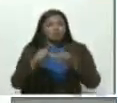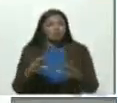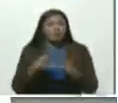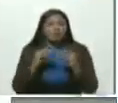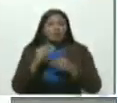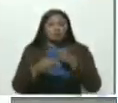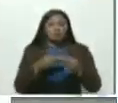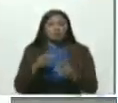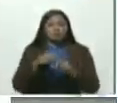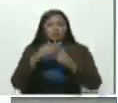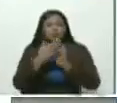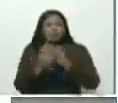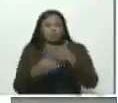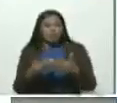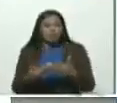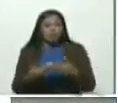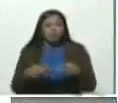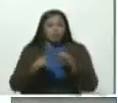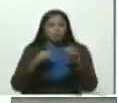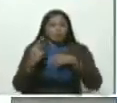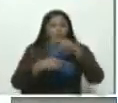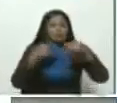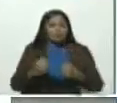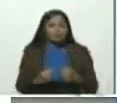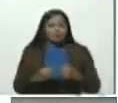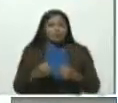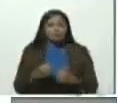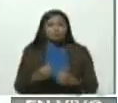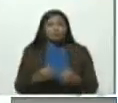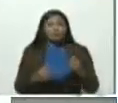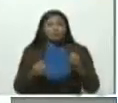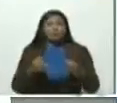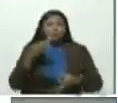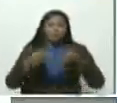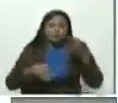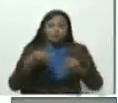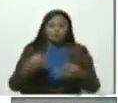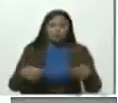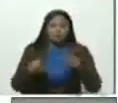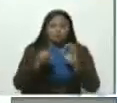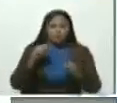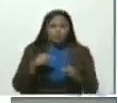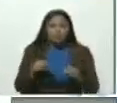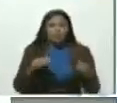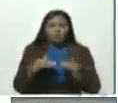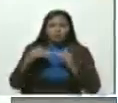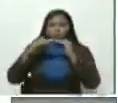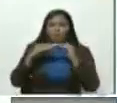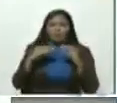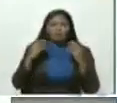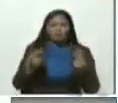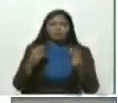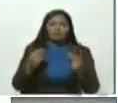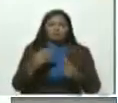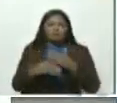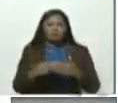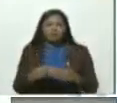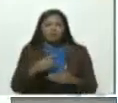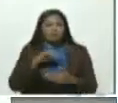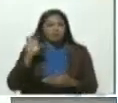generando condiciones para la revolución judicial y para la aplicación de una justicia igualitaria, eficiente en